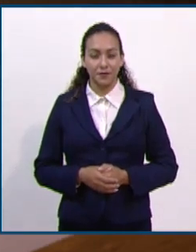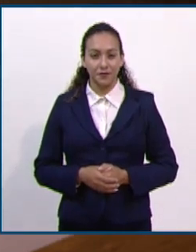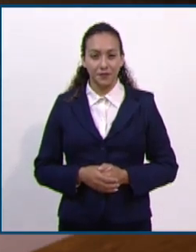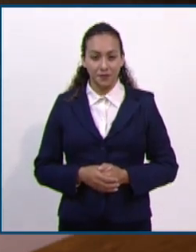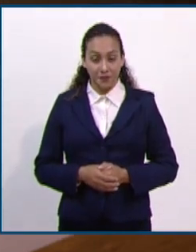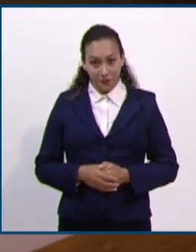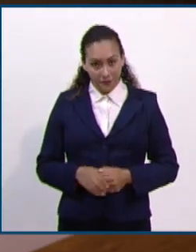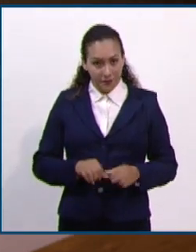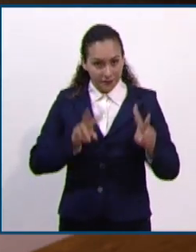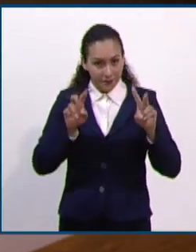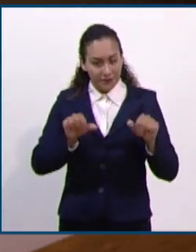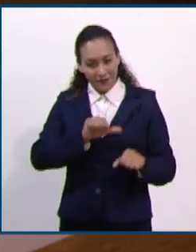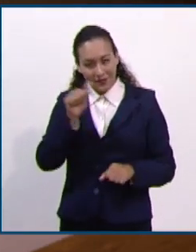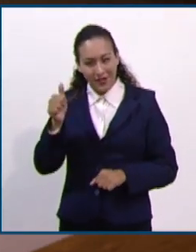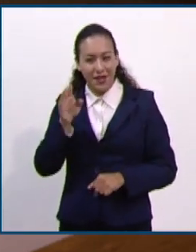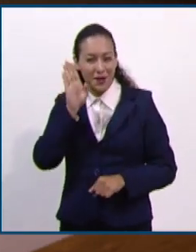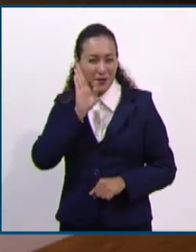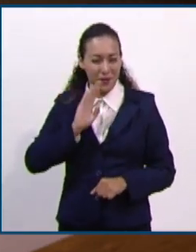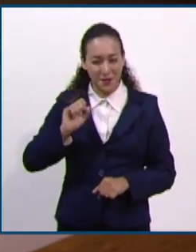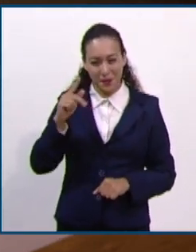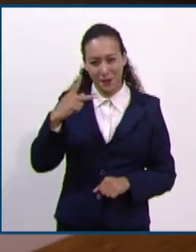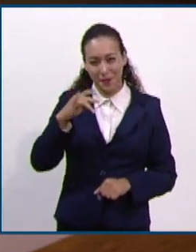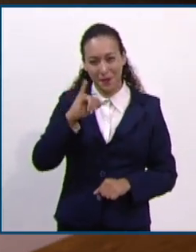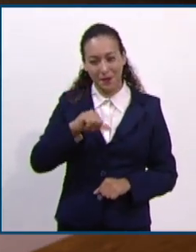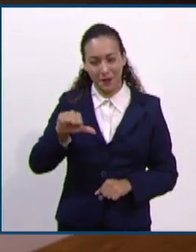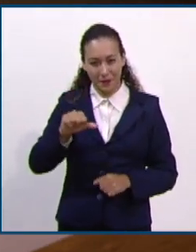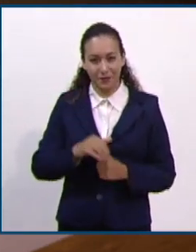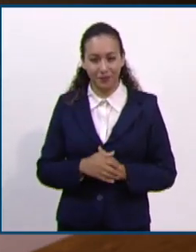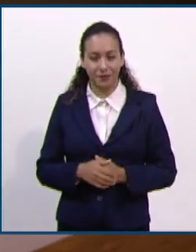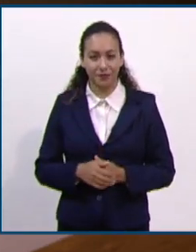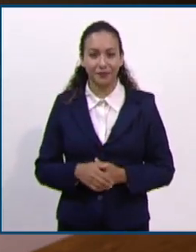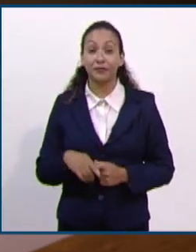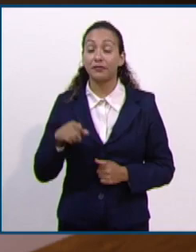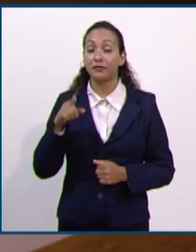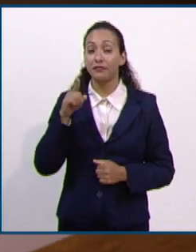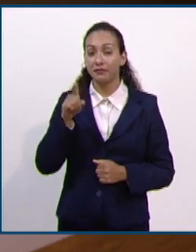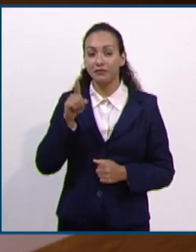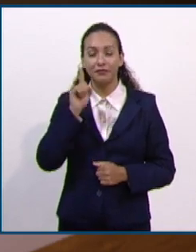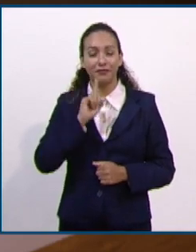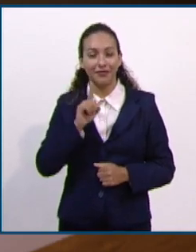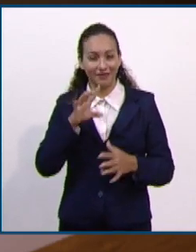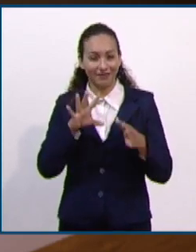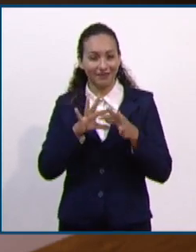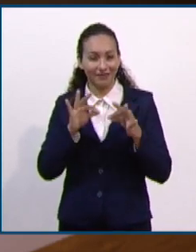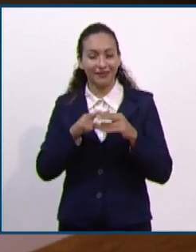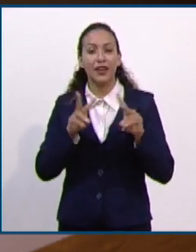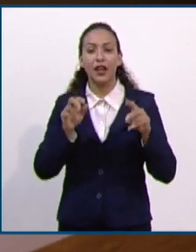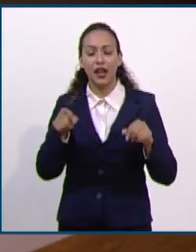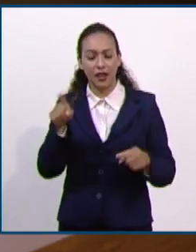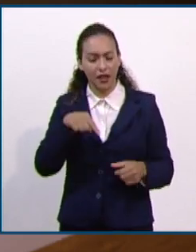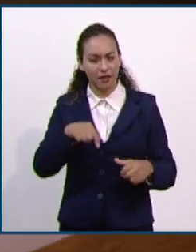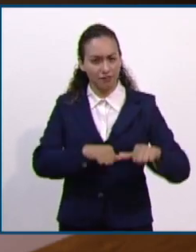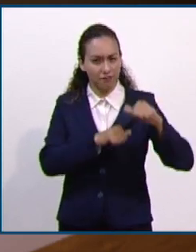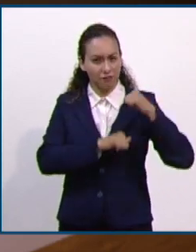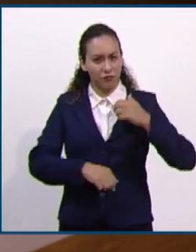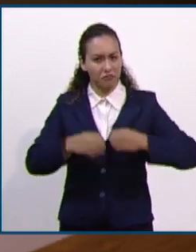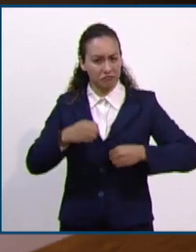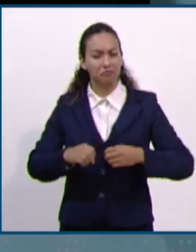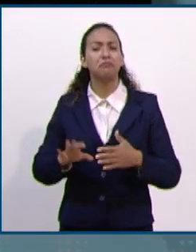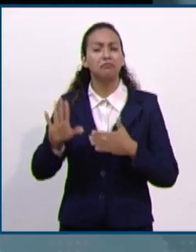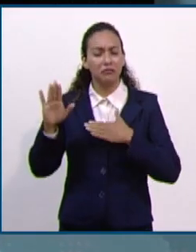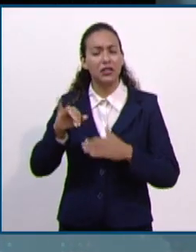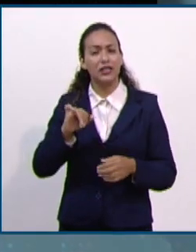Y en otros temas, la ministra presidenta Norma Lucía Piña Hernández reafirmó el compromiso del Poder Judicial de la Federación en favor